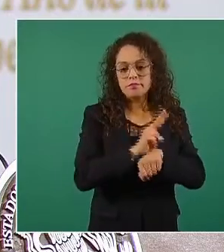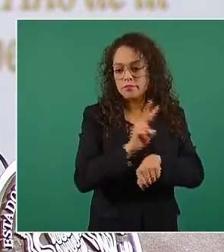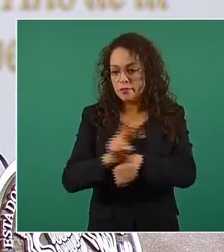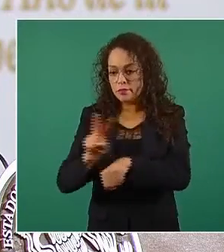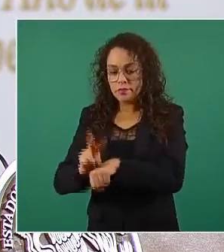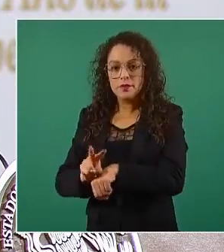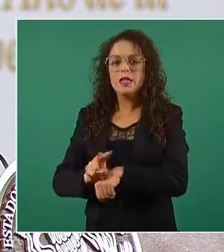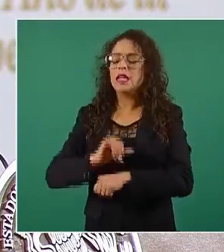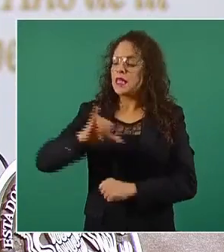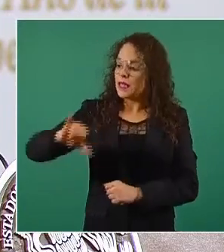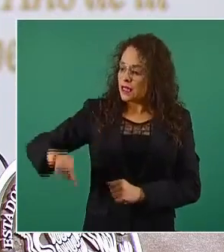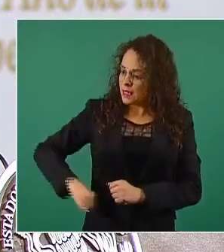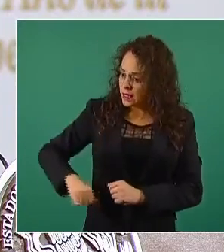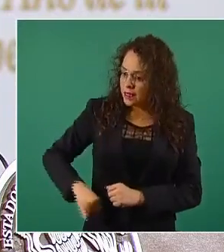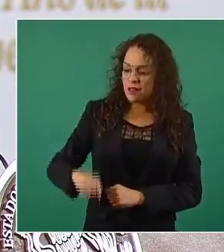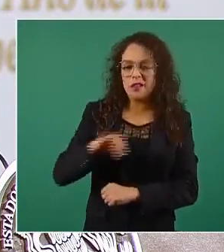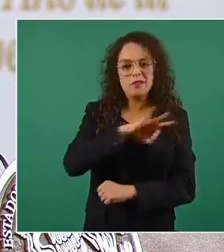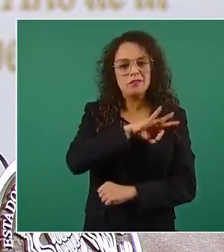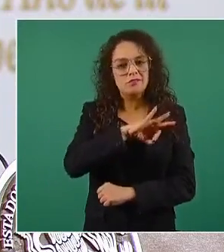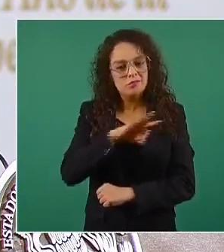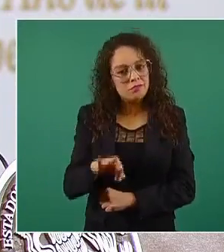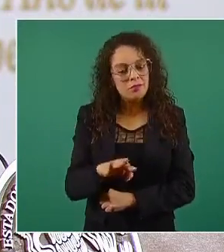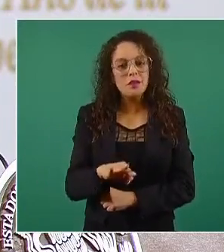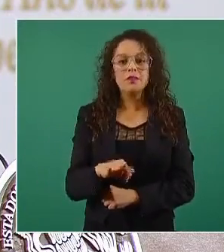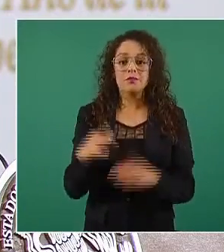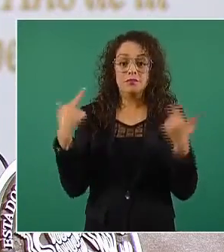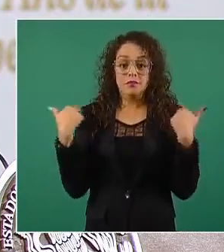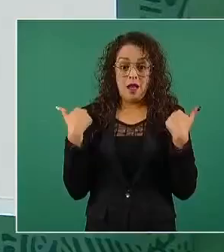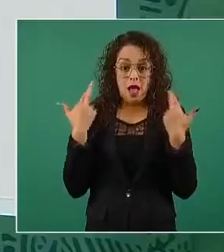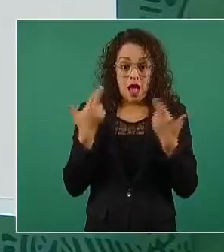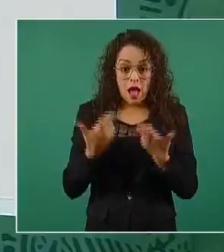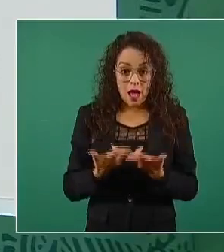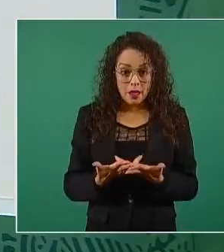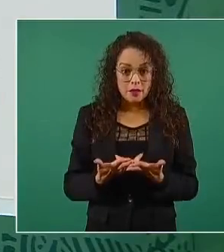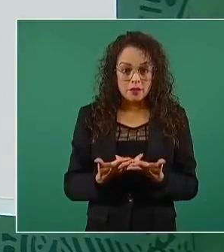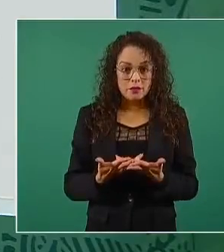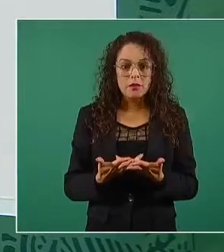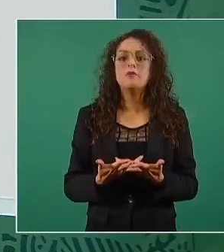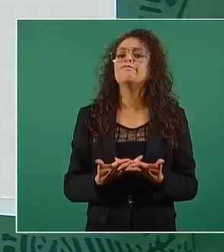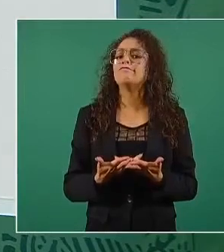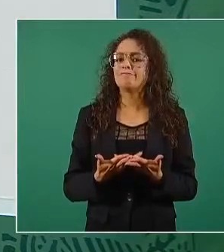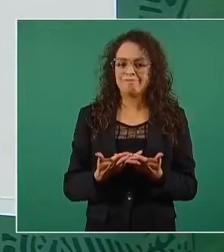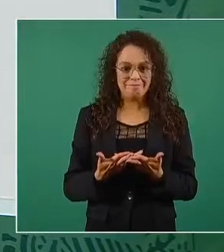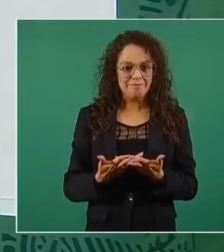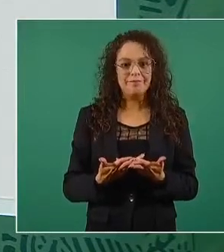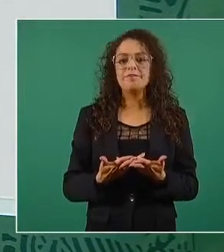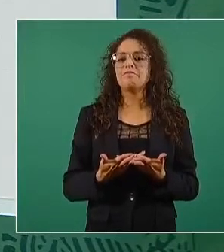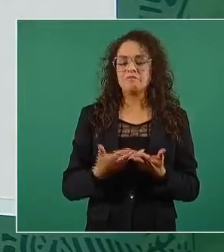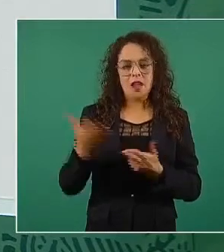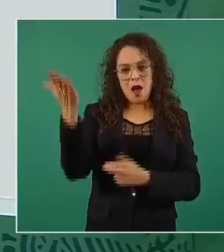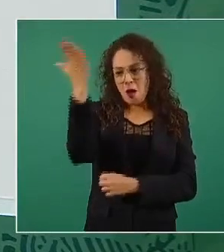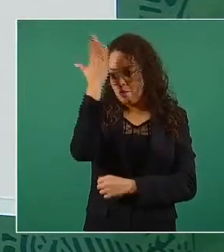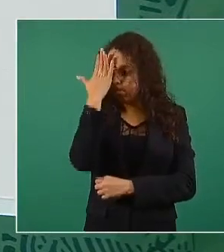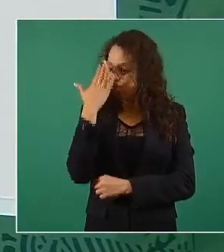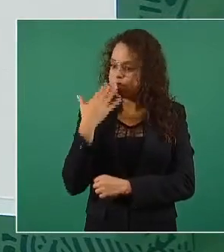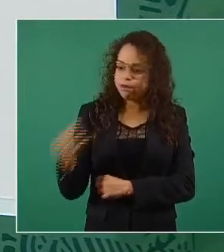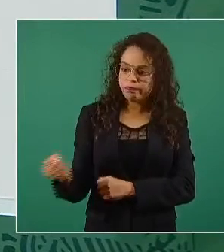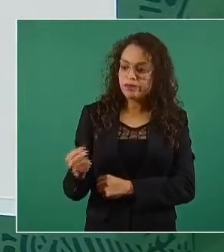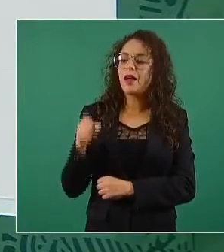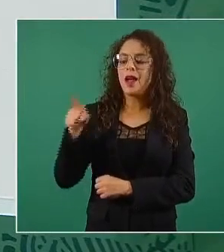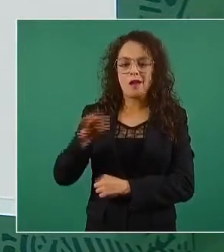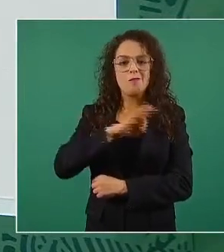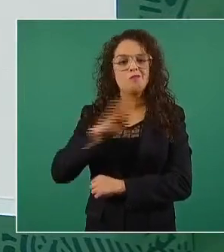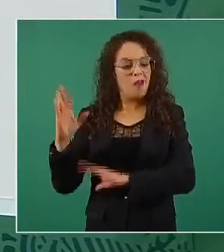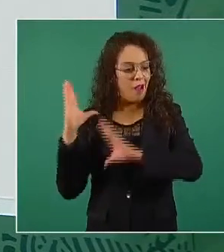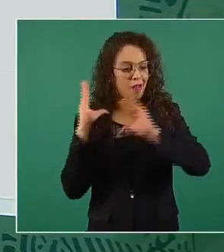interés, asegurar que el maestro domina, goza lo que enseña y el estudiante tiene